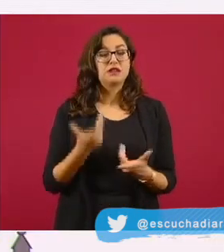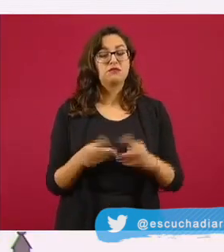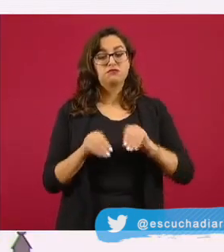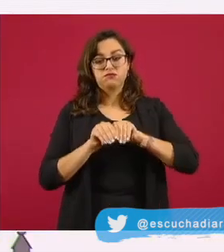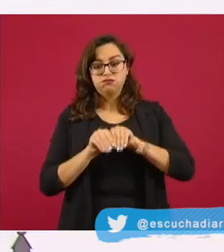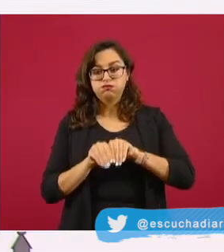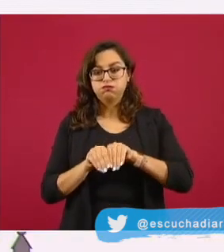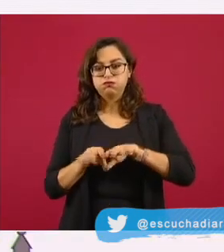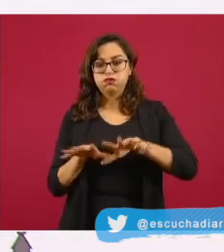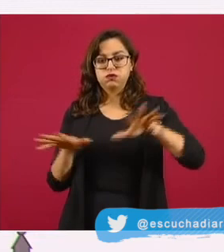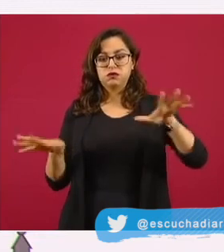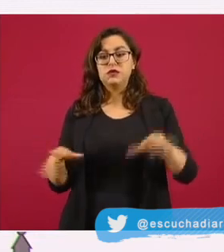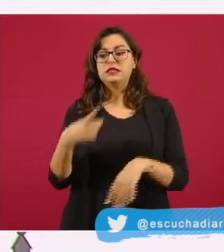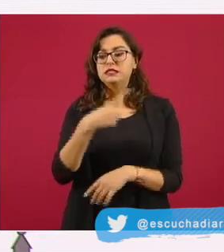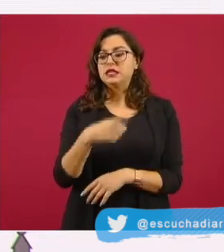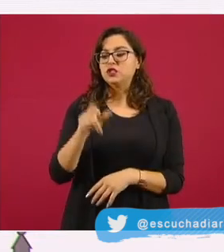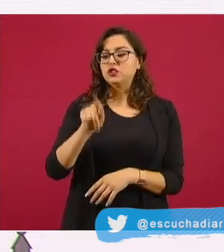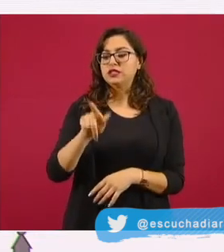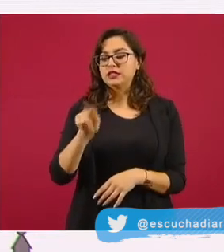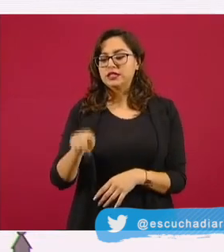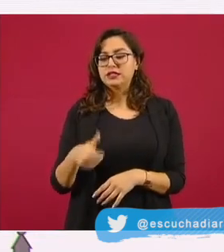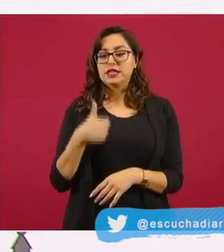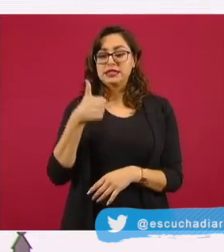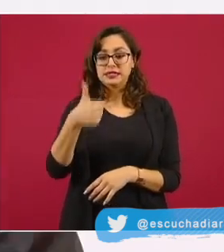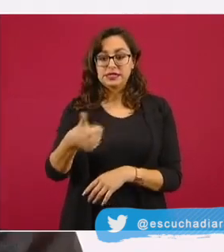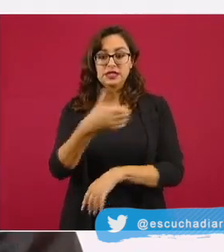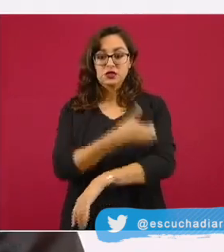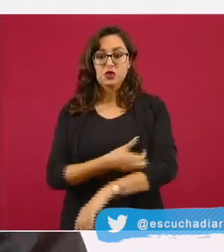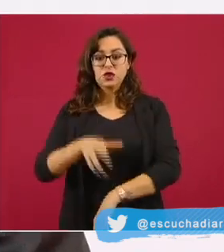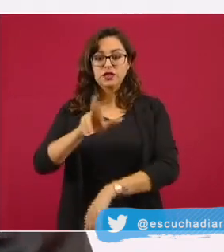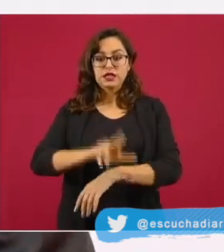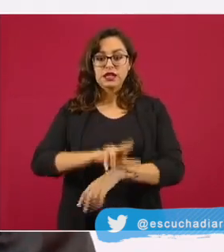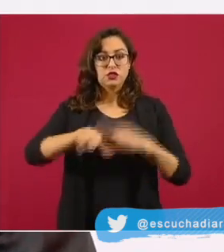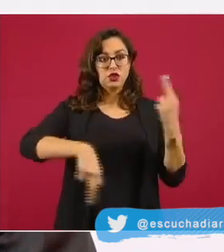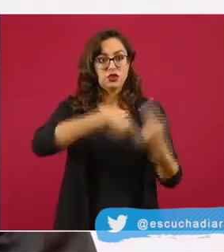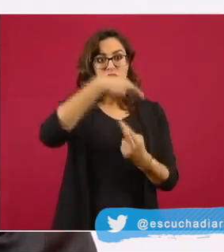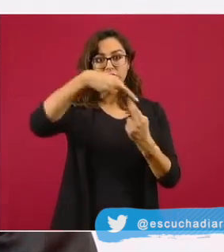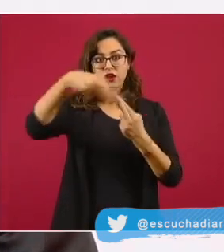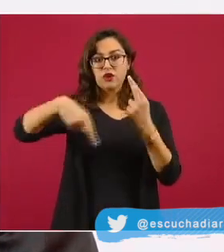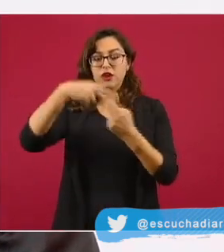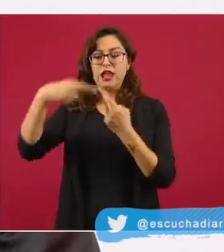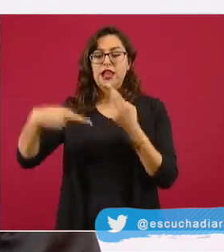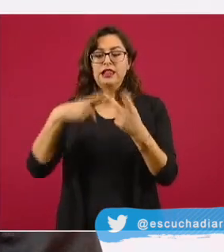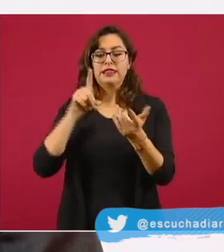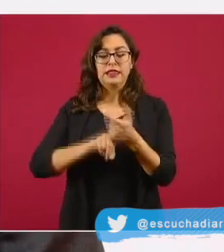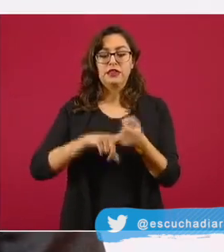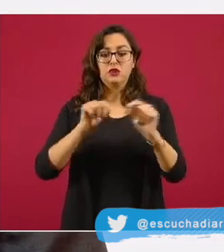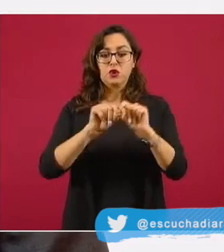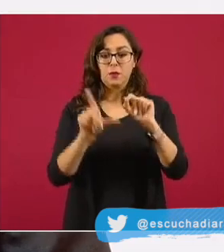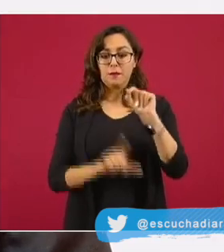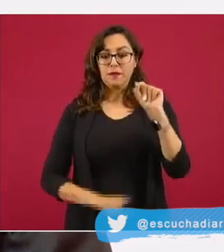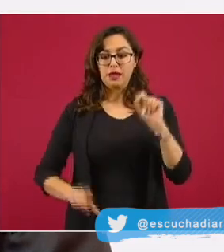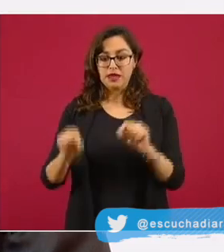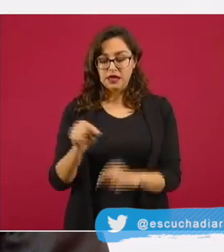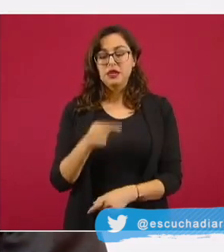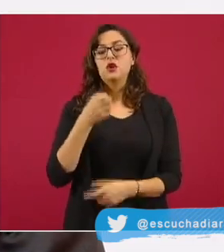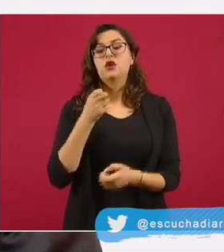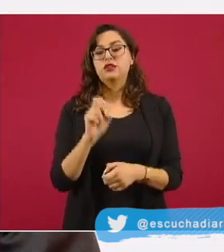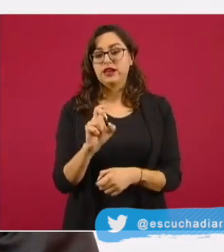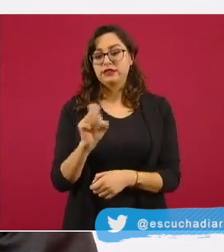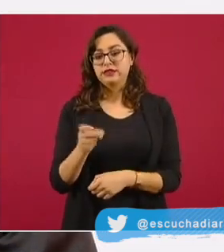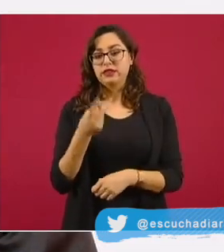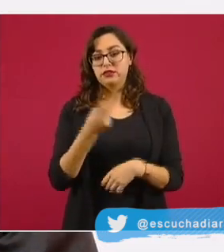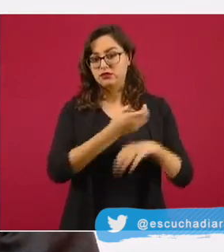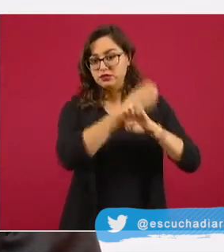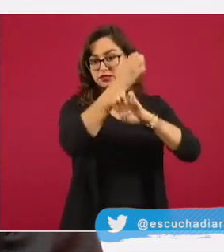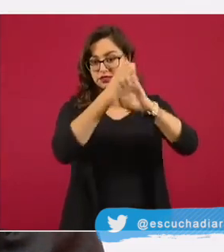desplegados en 176 coordinaciones regionales del país, en los 32 estados de la